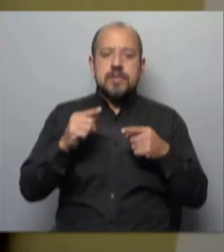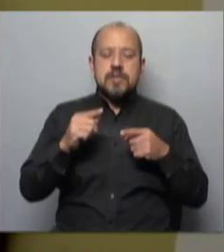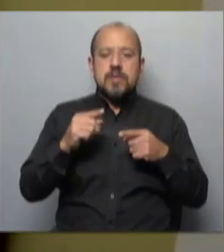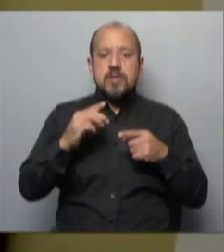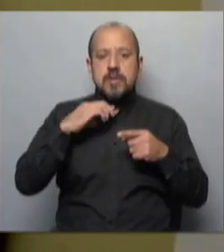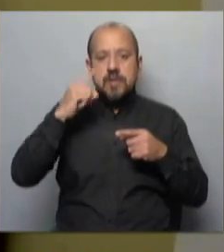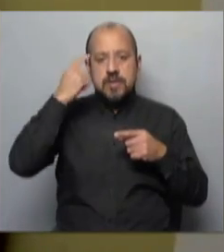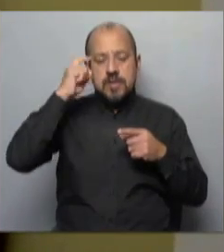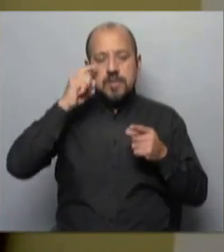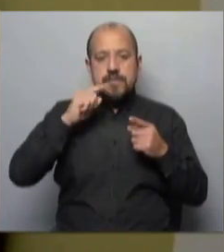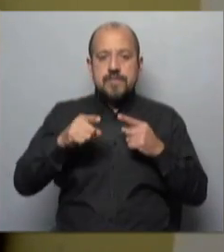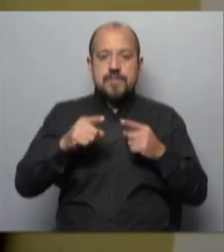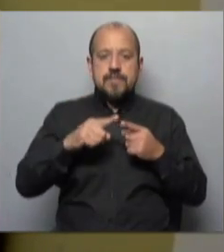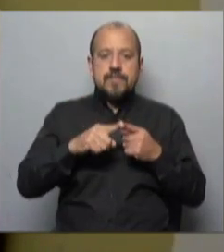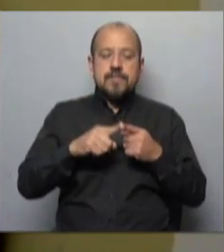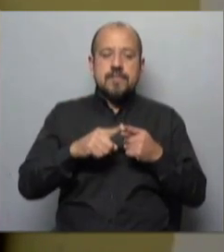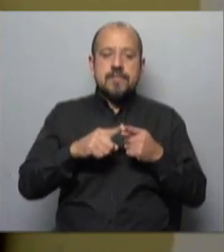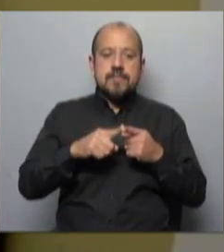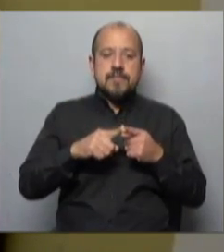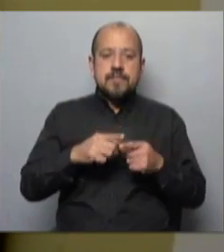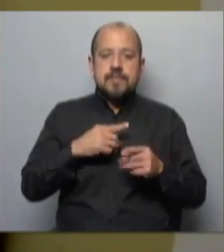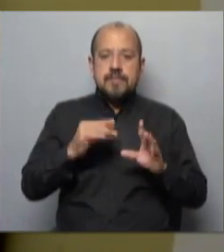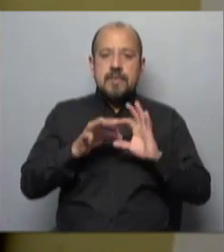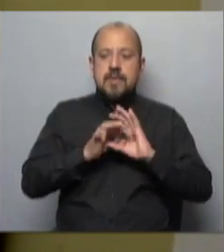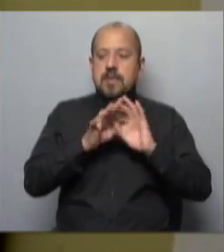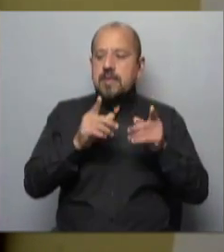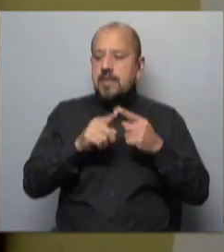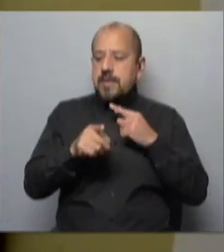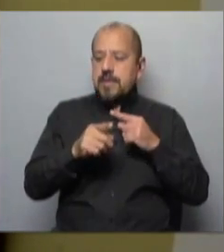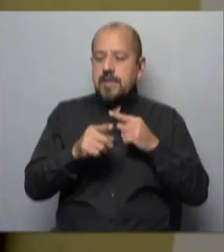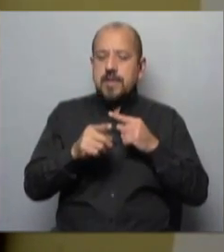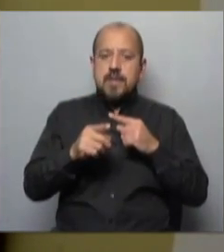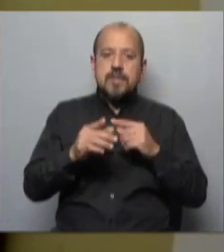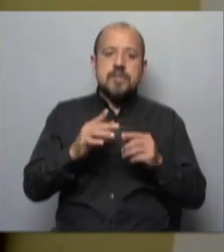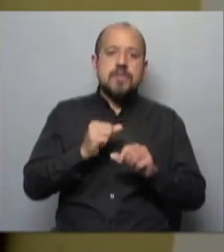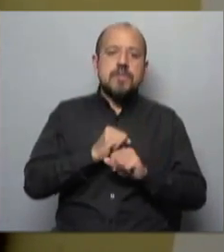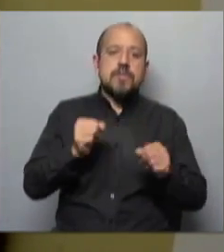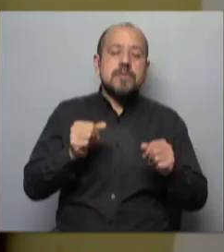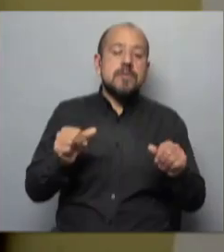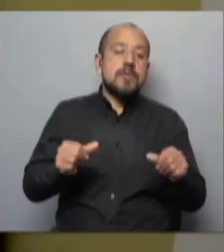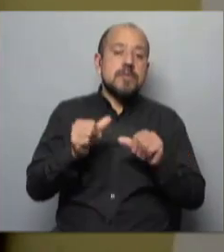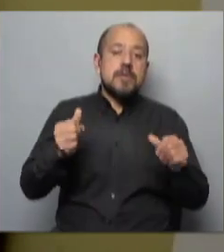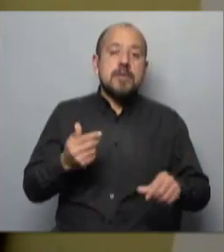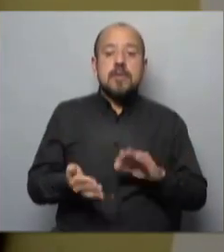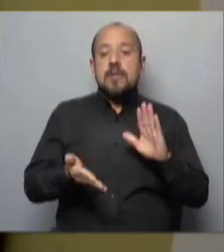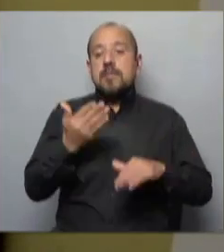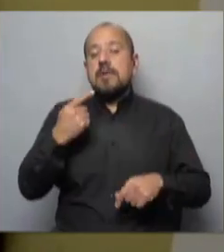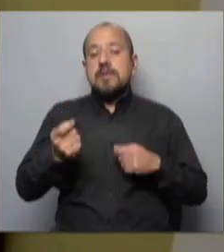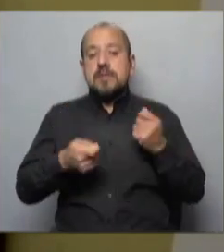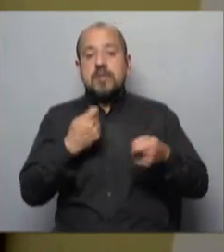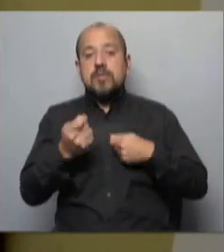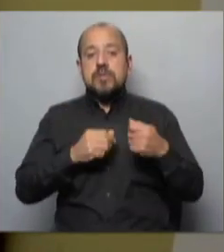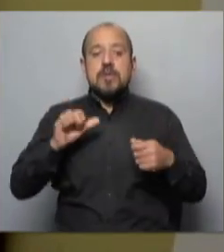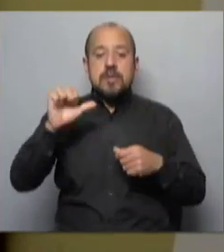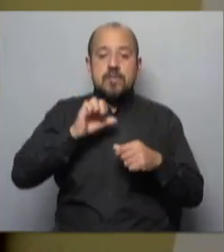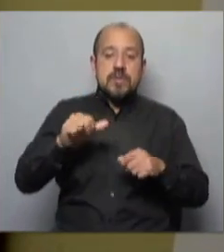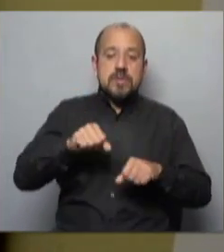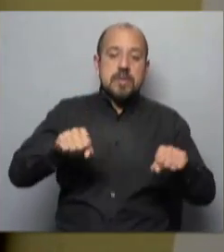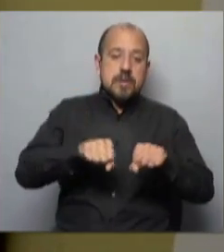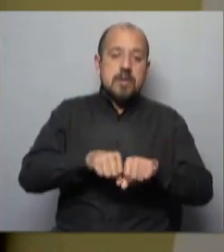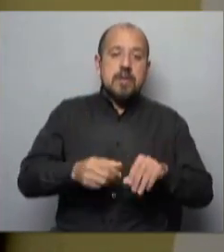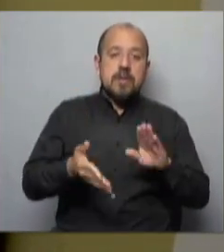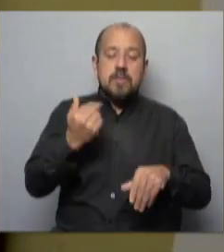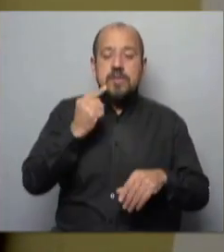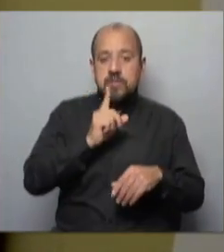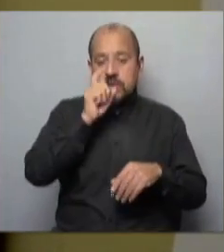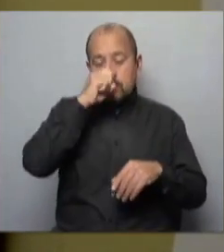intención de ampliar permitir un mayor negocio de las empresas de cables en particular de